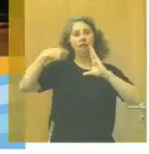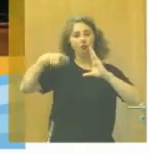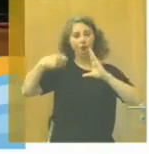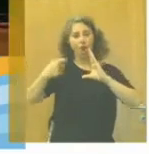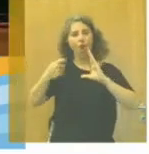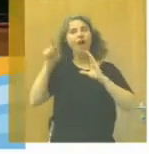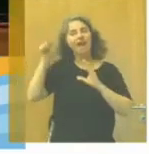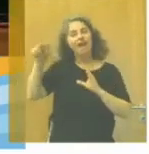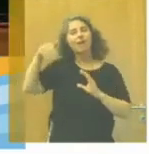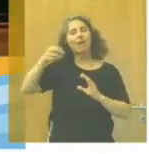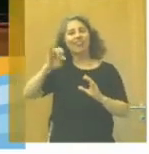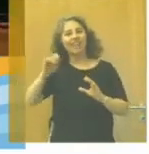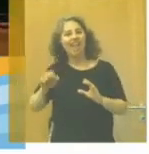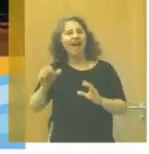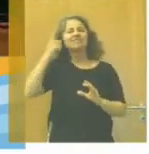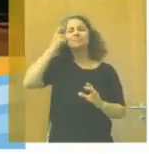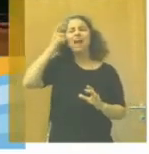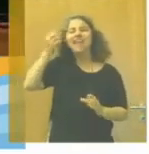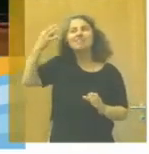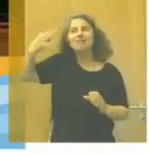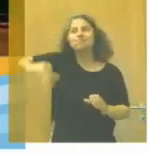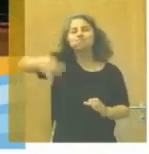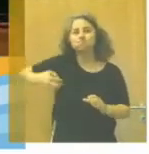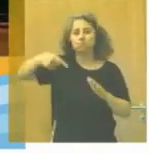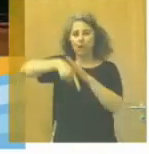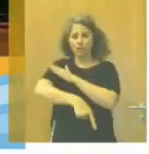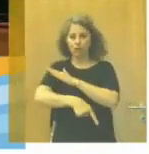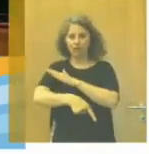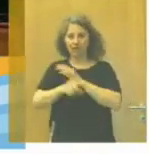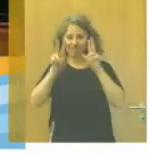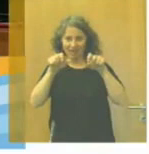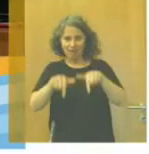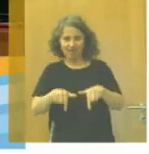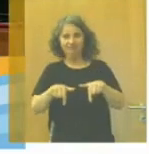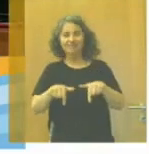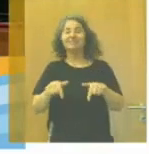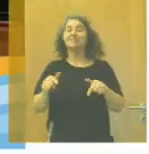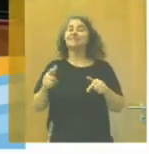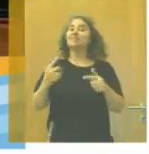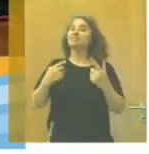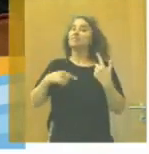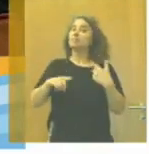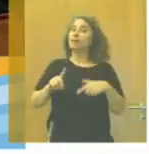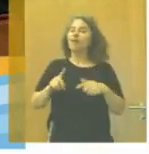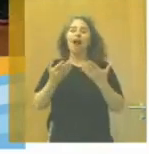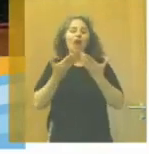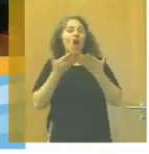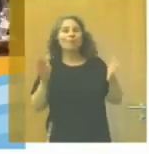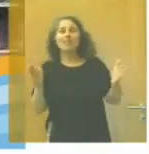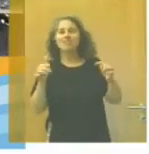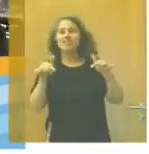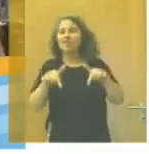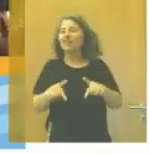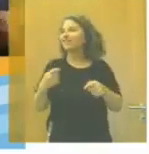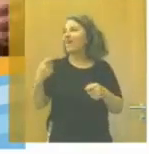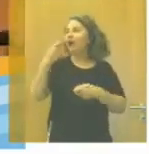realmente quien tiene la experticia en estos temas. Pero en el inicio de este